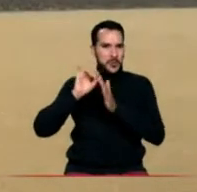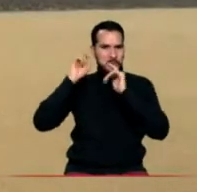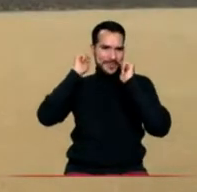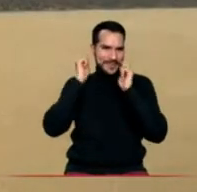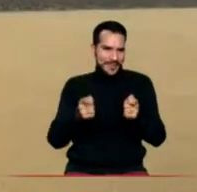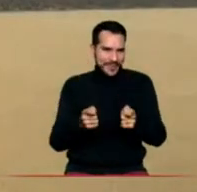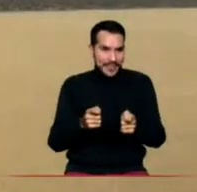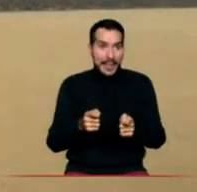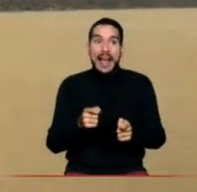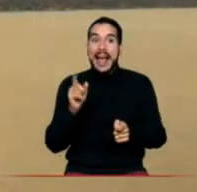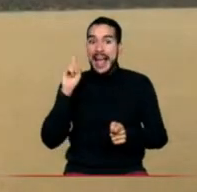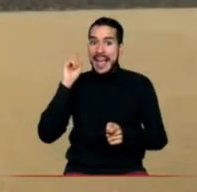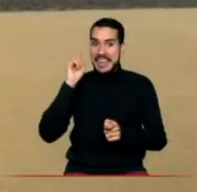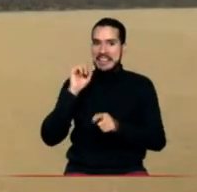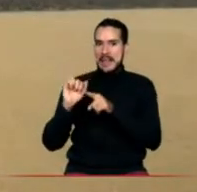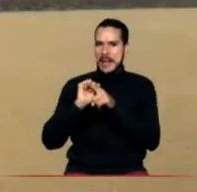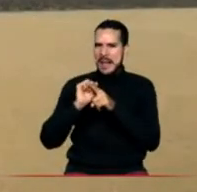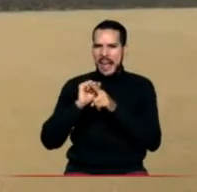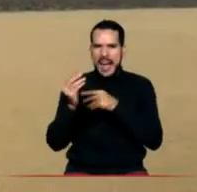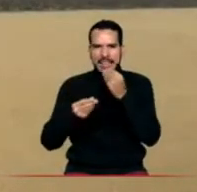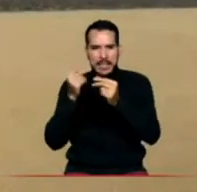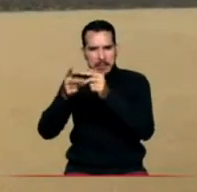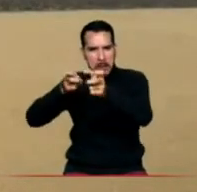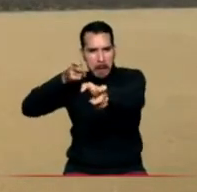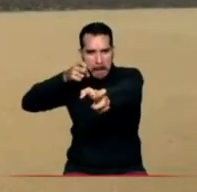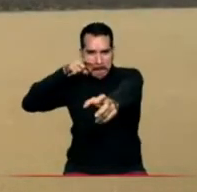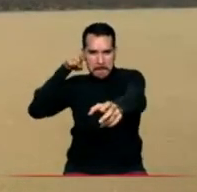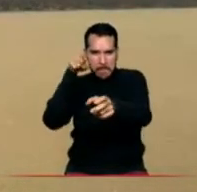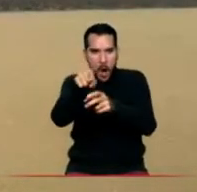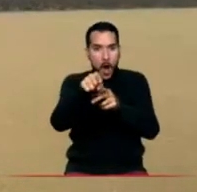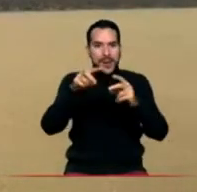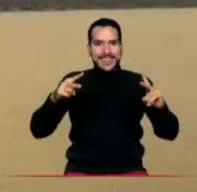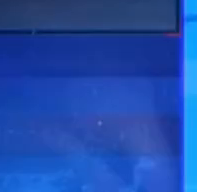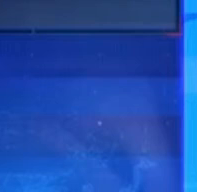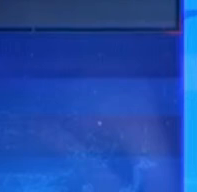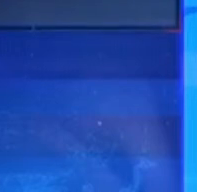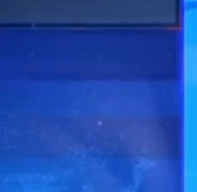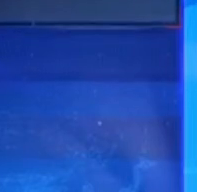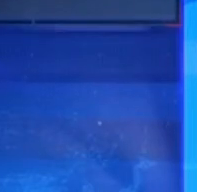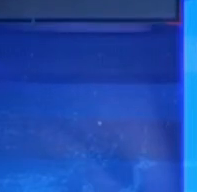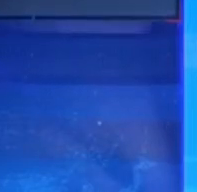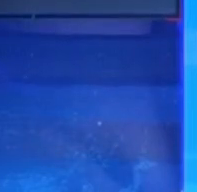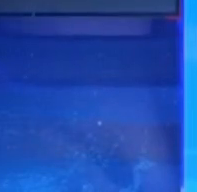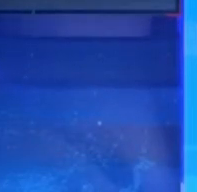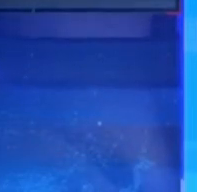París 2024. Vamos a comerciales. Feliz resto de lunes.